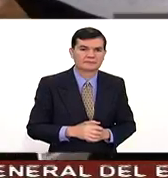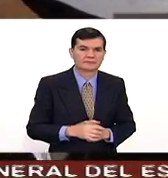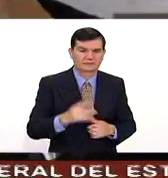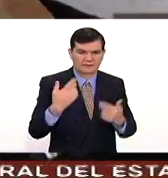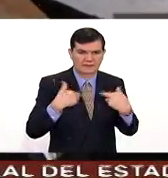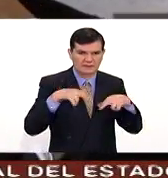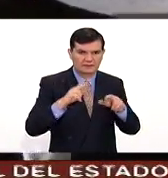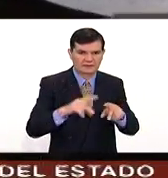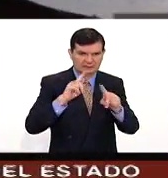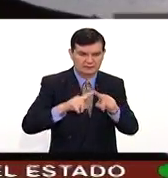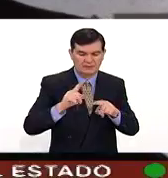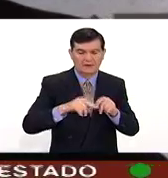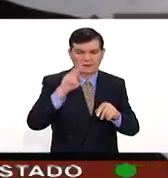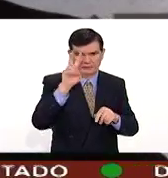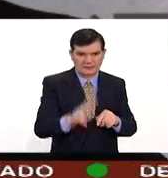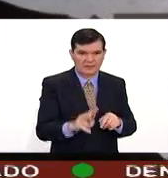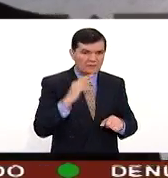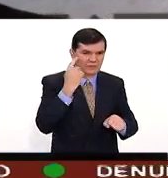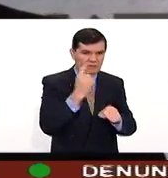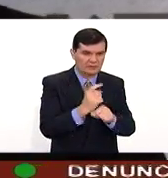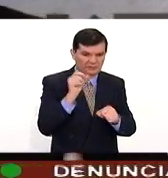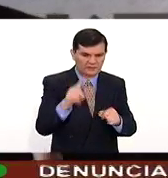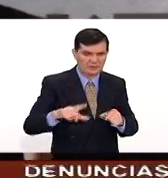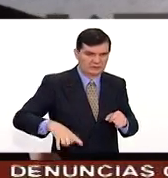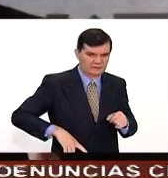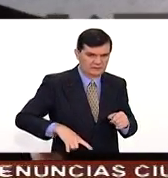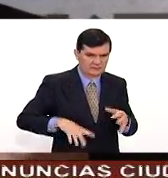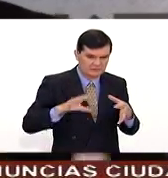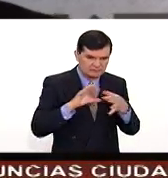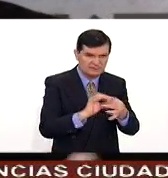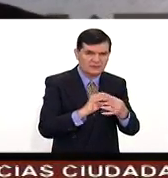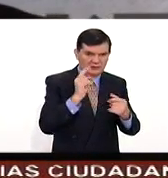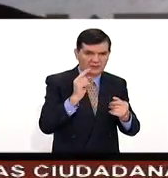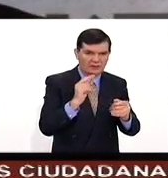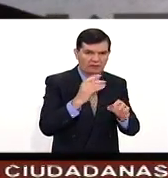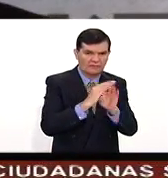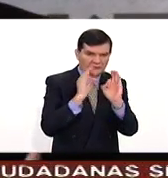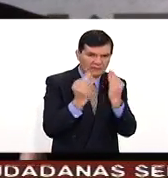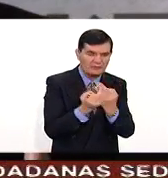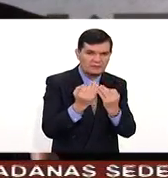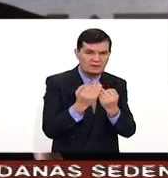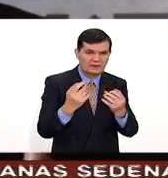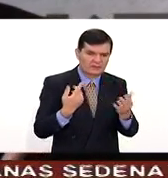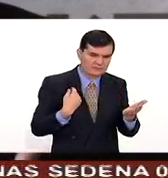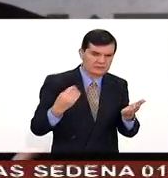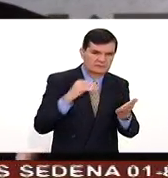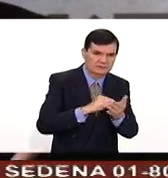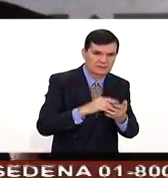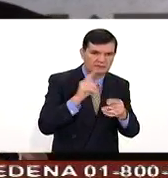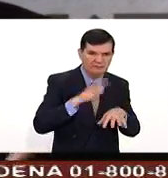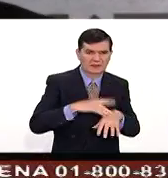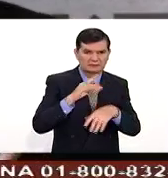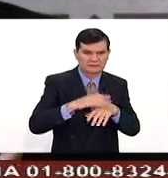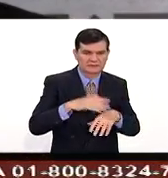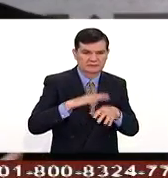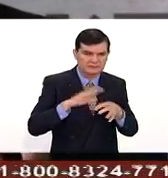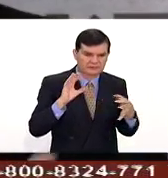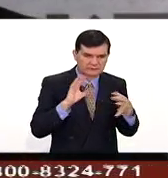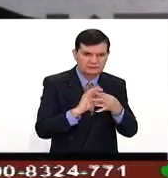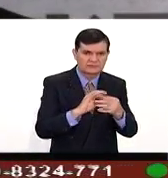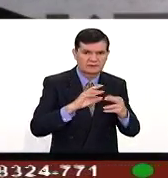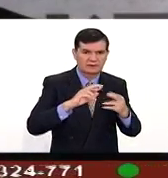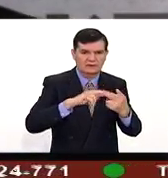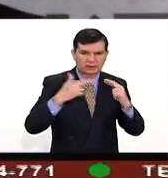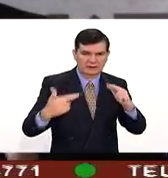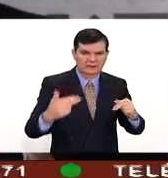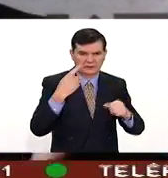Representa claramente la voluntad de ambos gobiernos de encontrar un mecanismo adicional a ir haciendo cada vez más estrechas las relaciones de